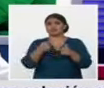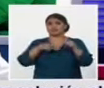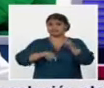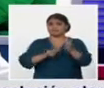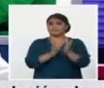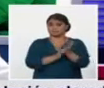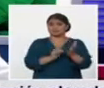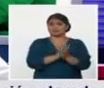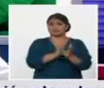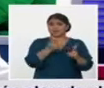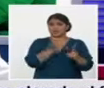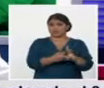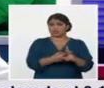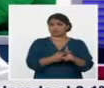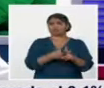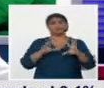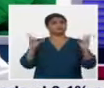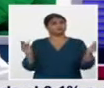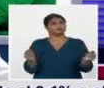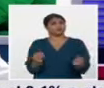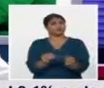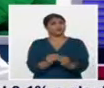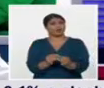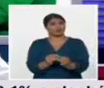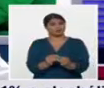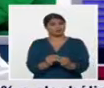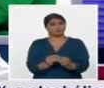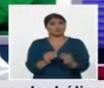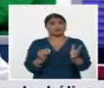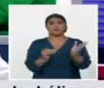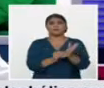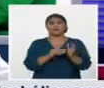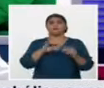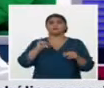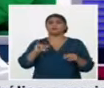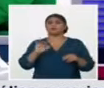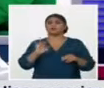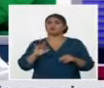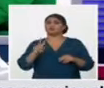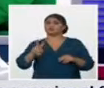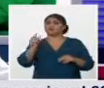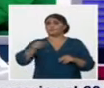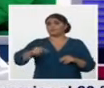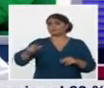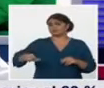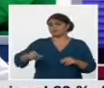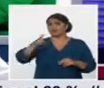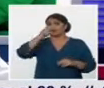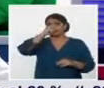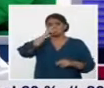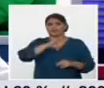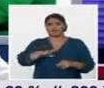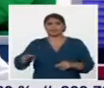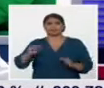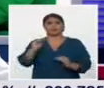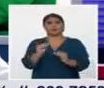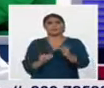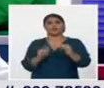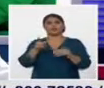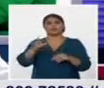ya un total de 1.682 pacientes pediátricos. Estamos hablando